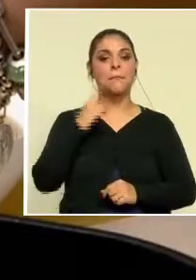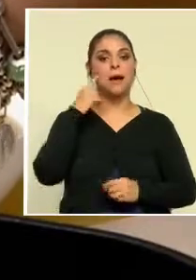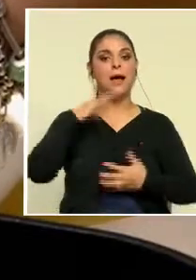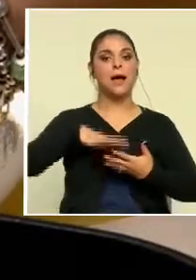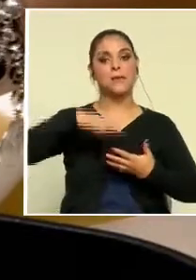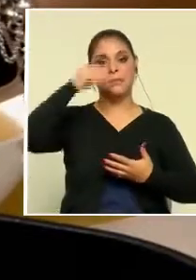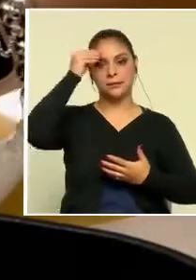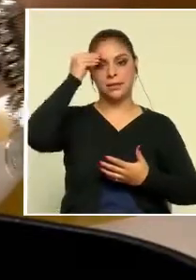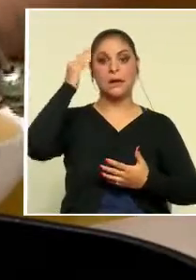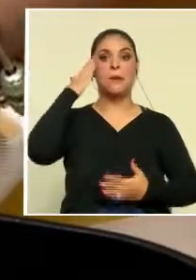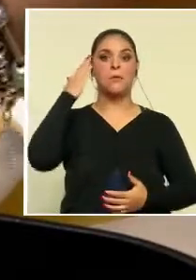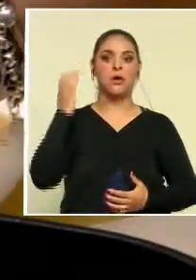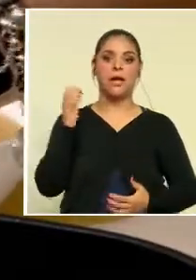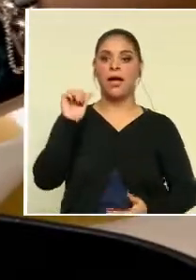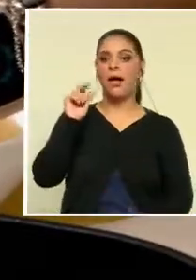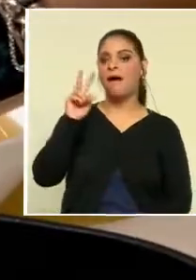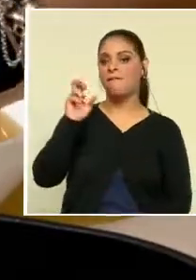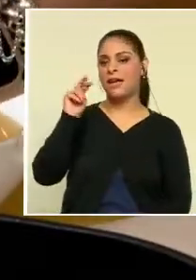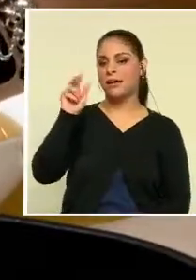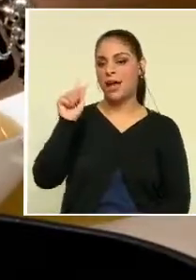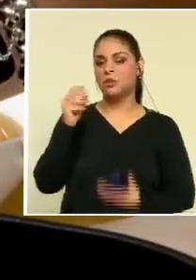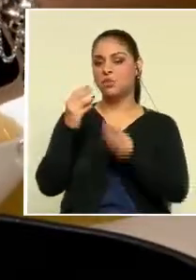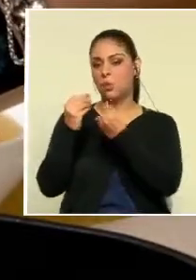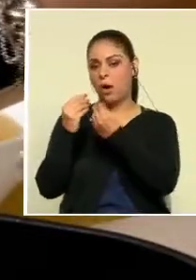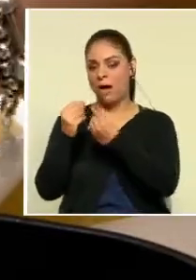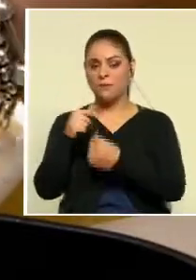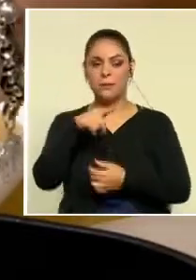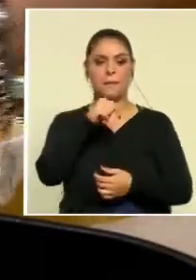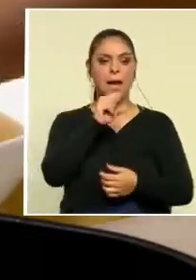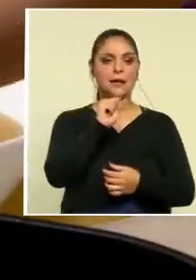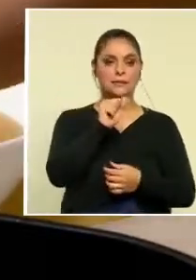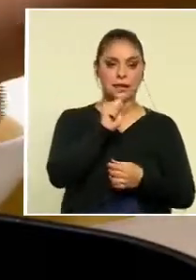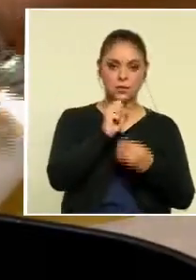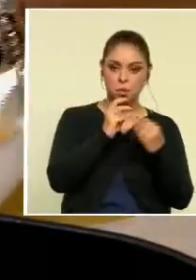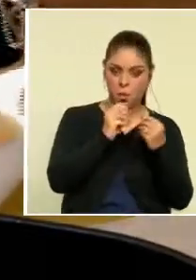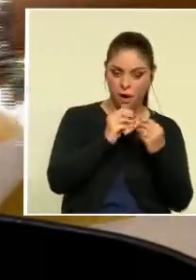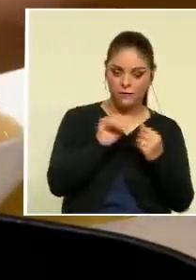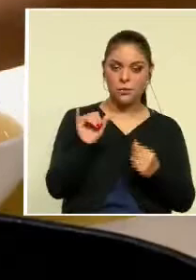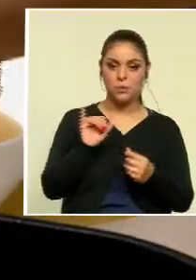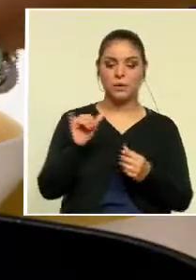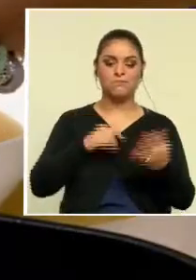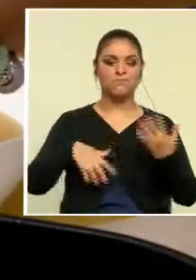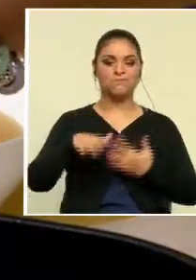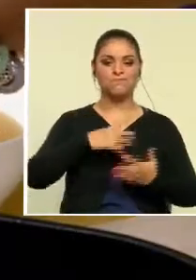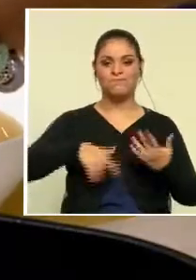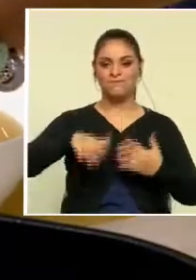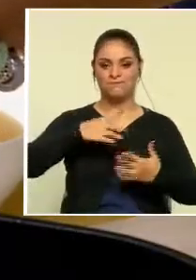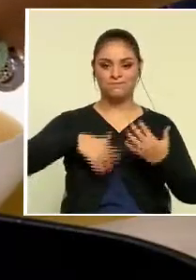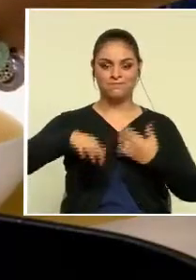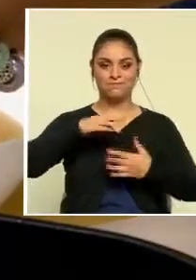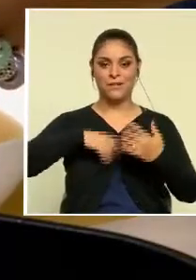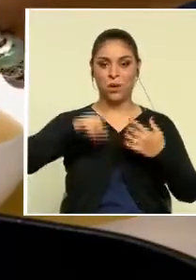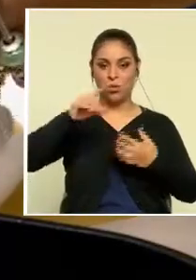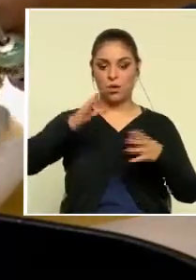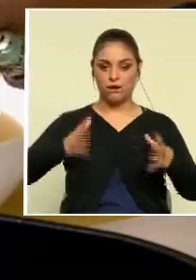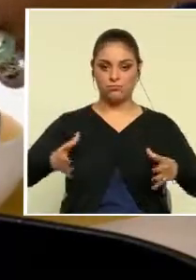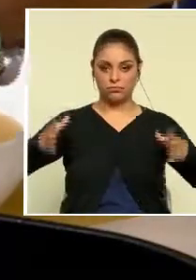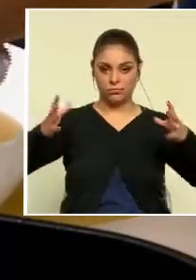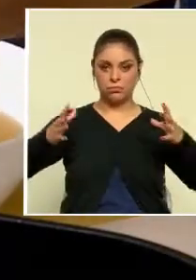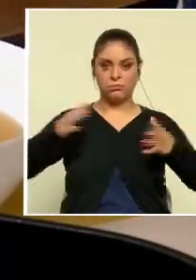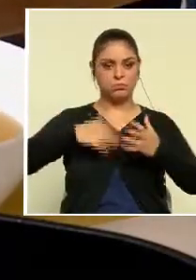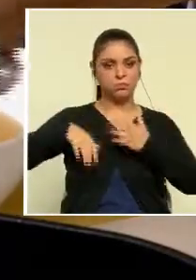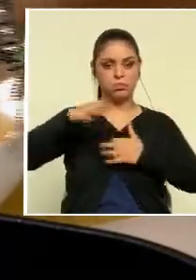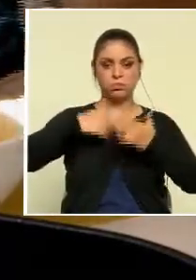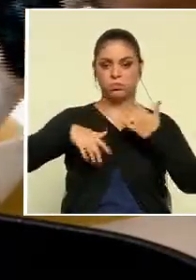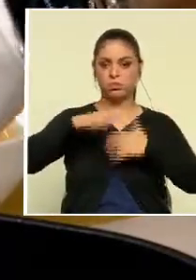sports a la avena es suave las pasas también excelente ve aquí vamos revolviéndolo en una taza todo